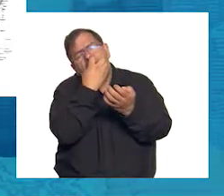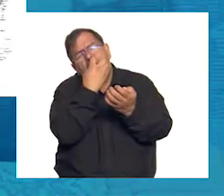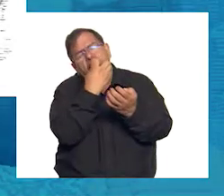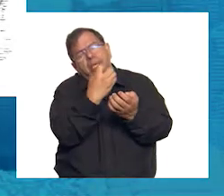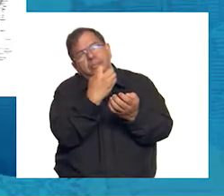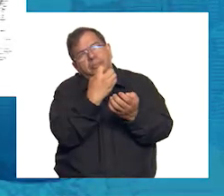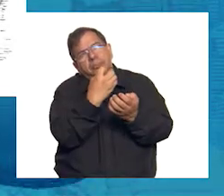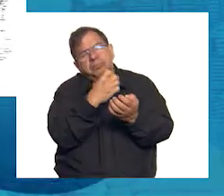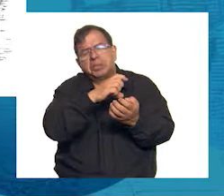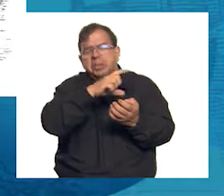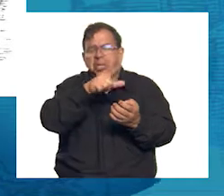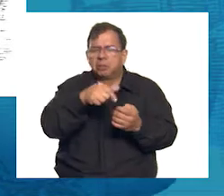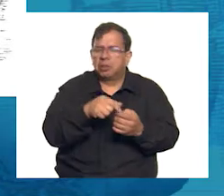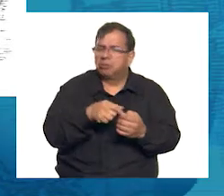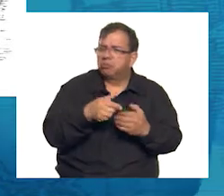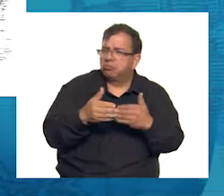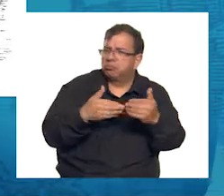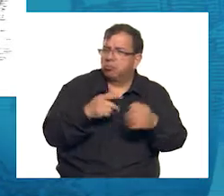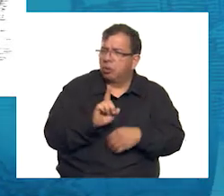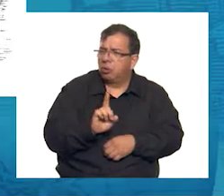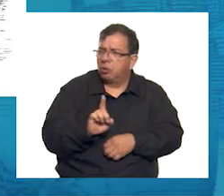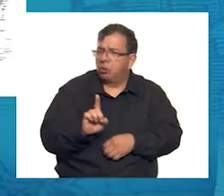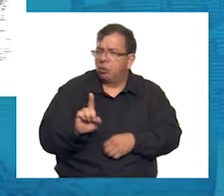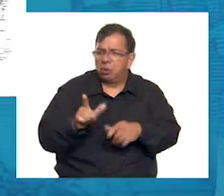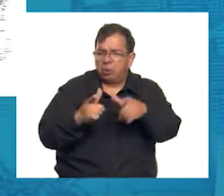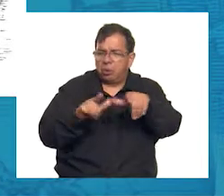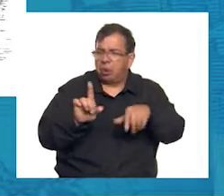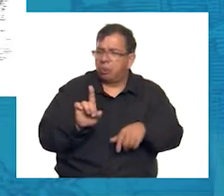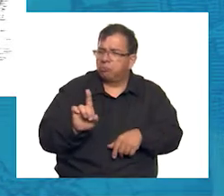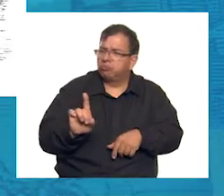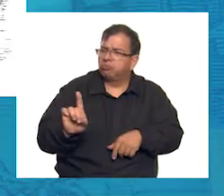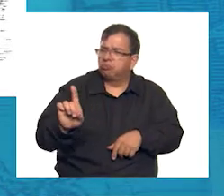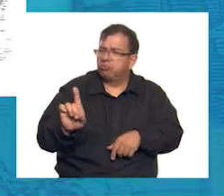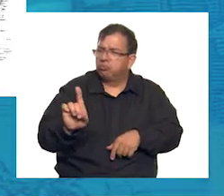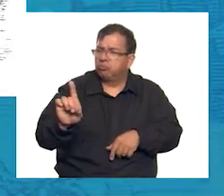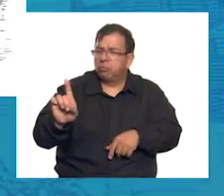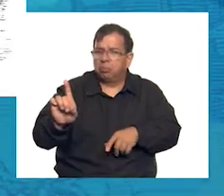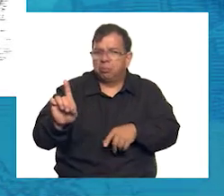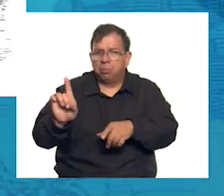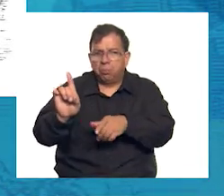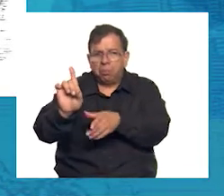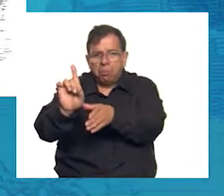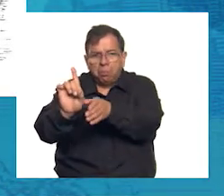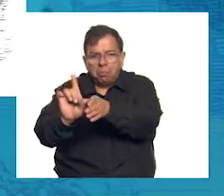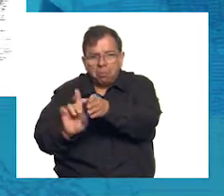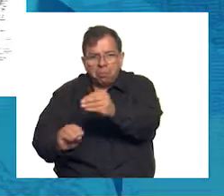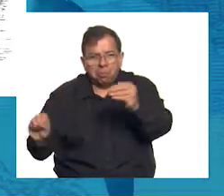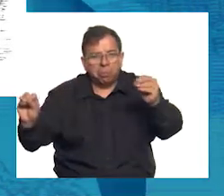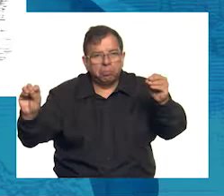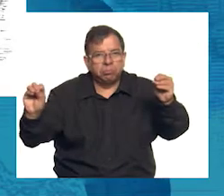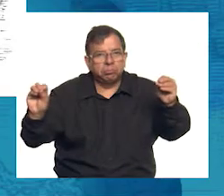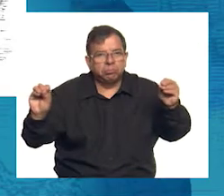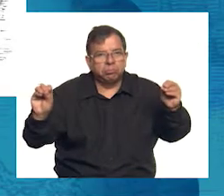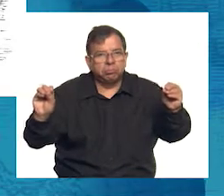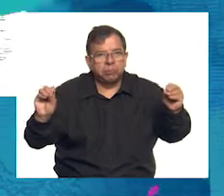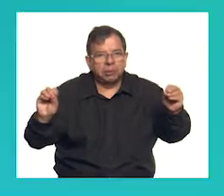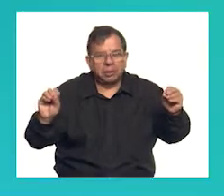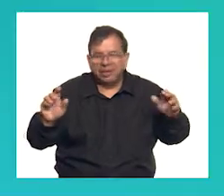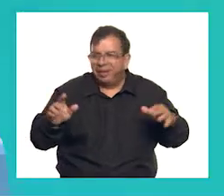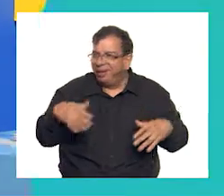Después continuaba su andar hacia las orillas del lago, en donde desaparecía. Ay, maestra, qué fascinante